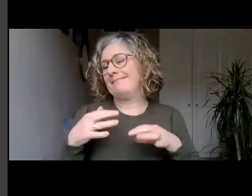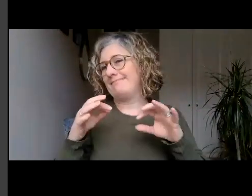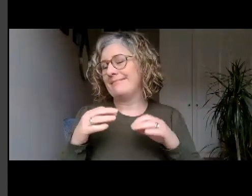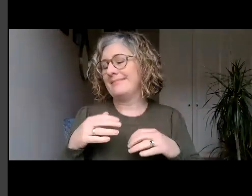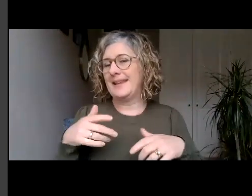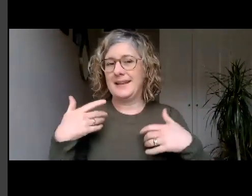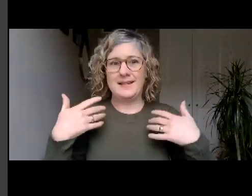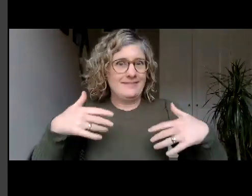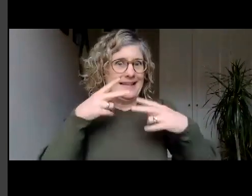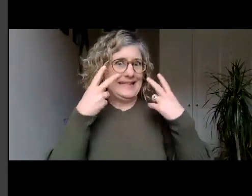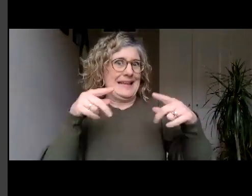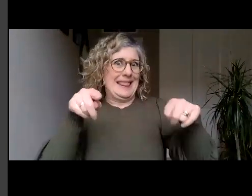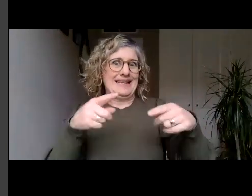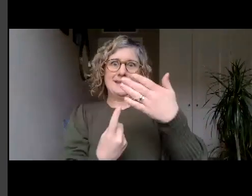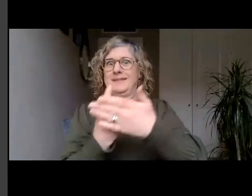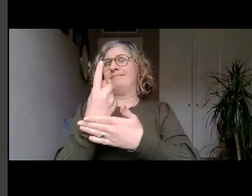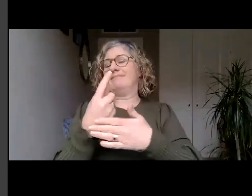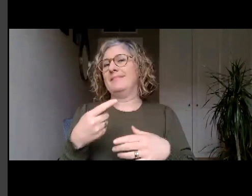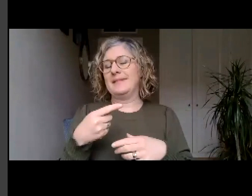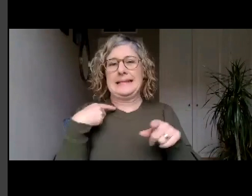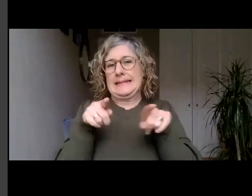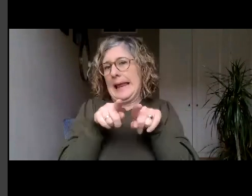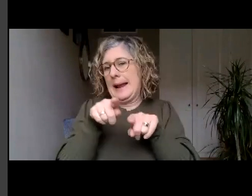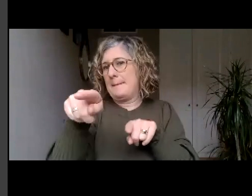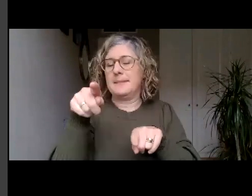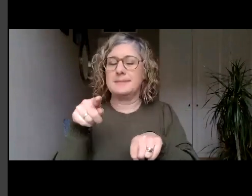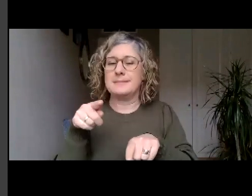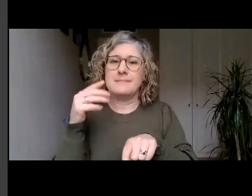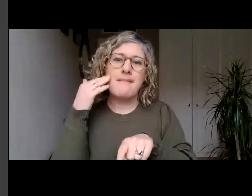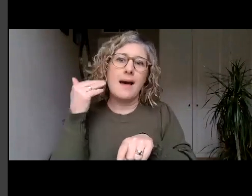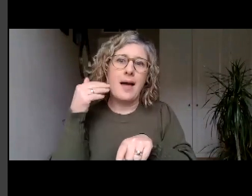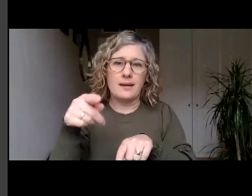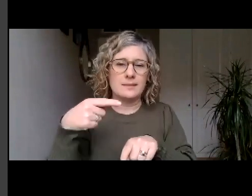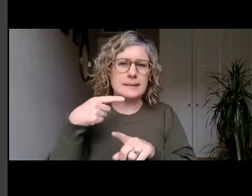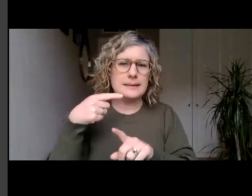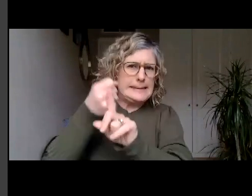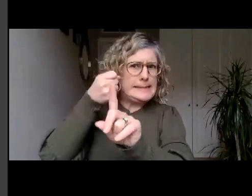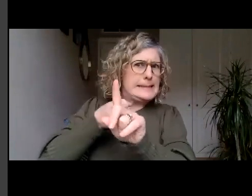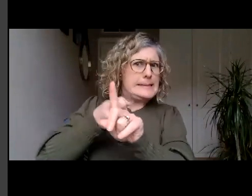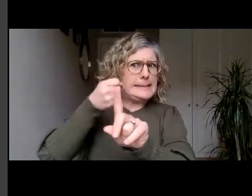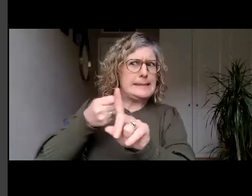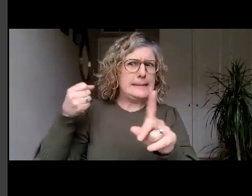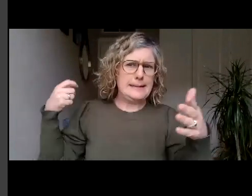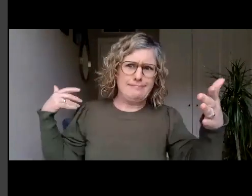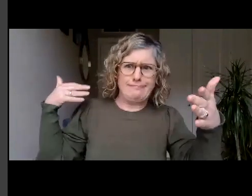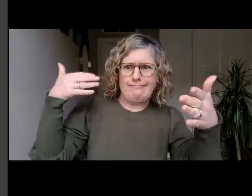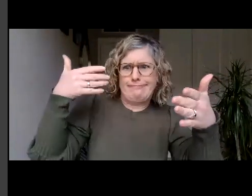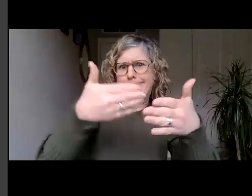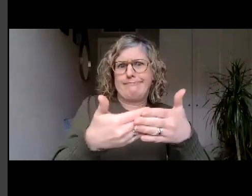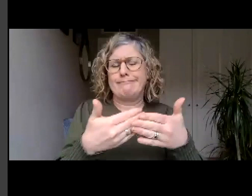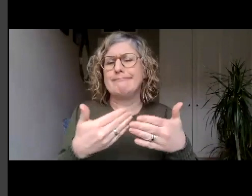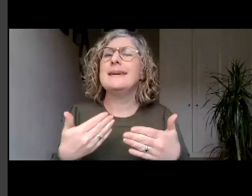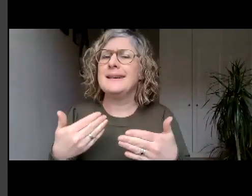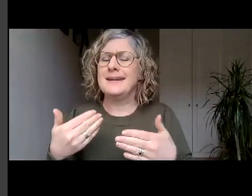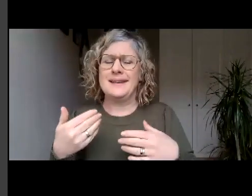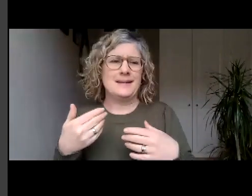Primero que nada, muchas gracias por haberme invitado al webinario del día de hoy. Estoy sumamente emocionada. Este es